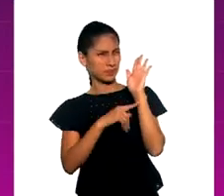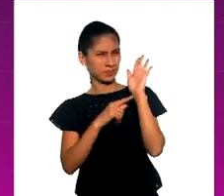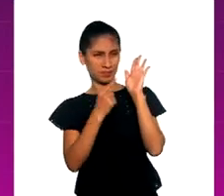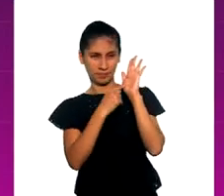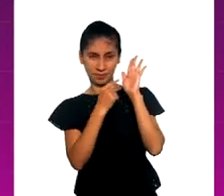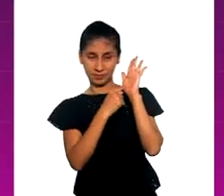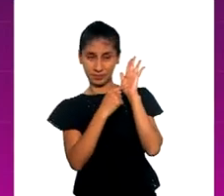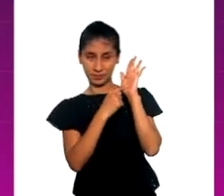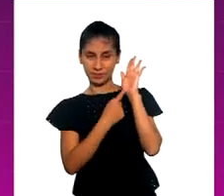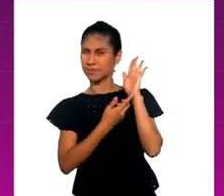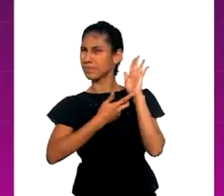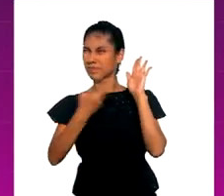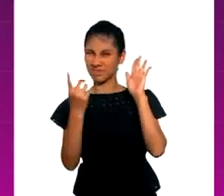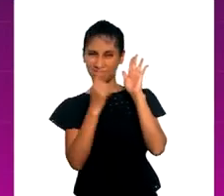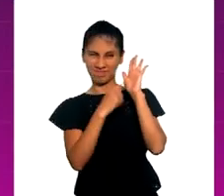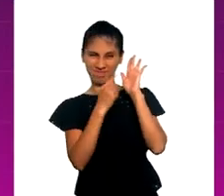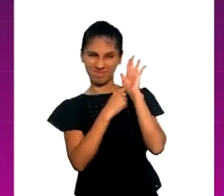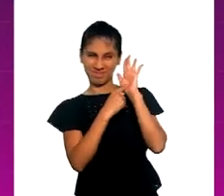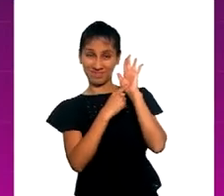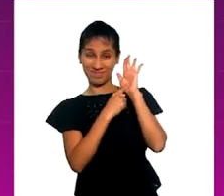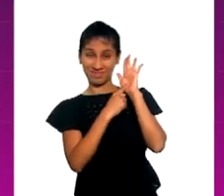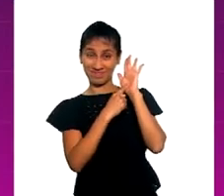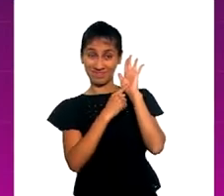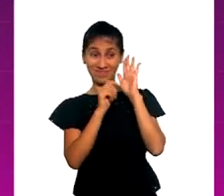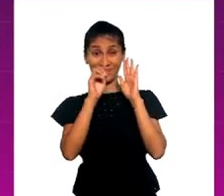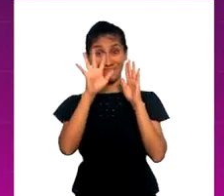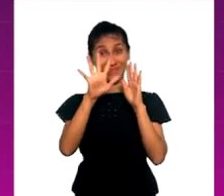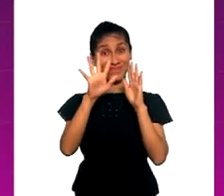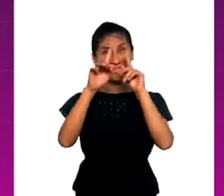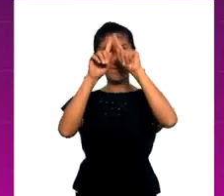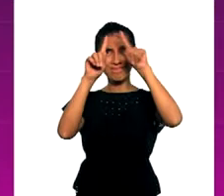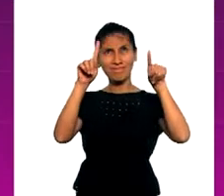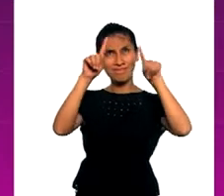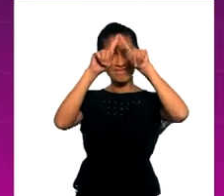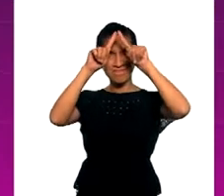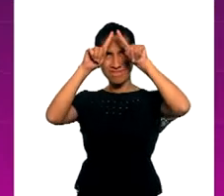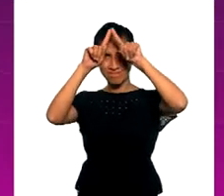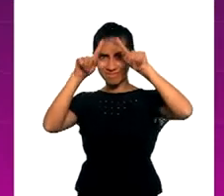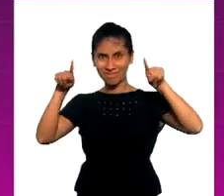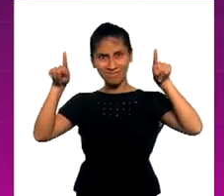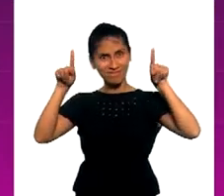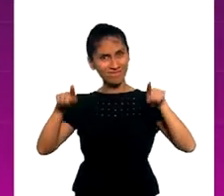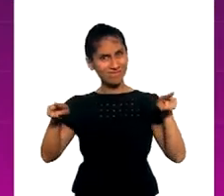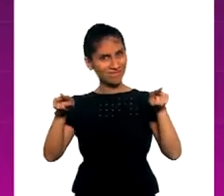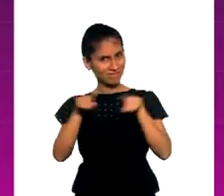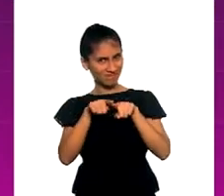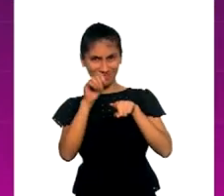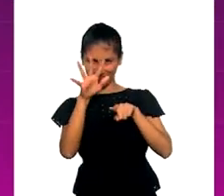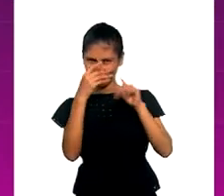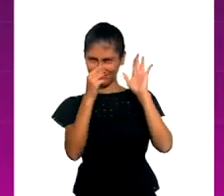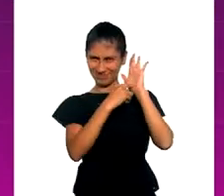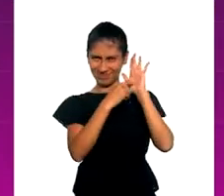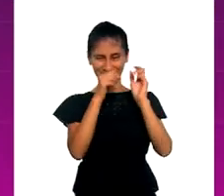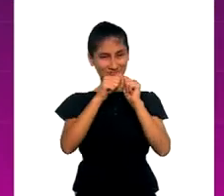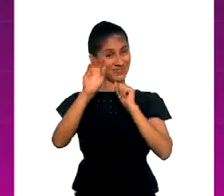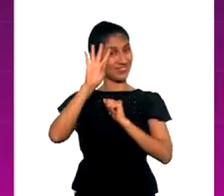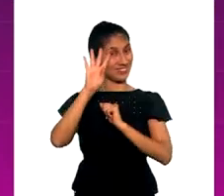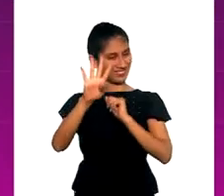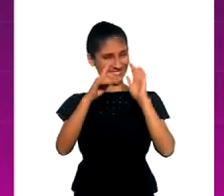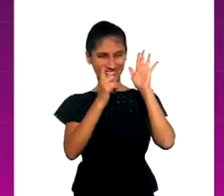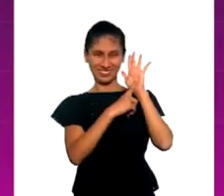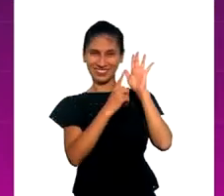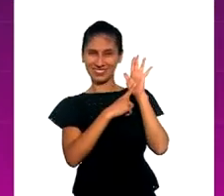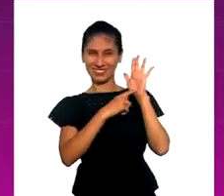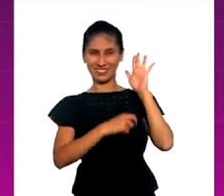pentágono es decir una figura de 5 lados estruch seal 4